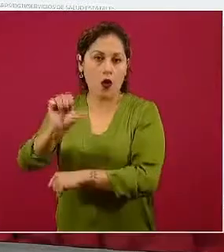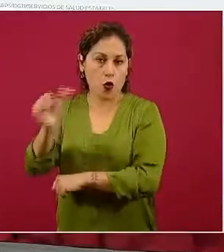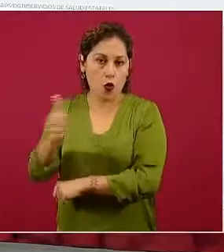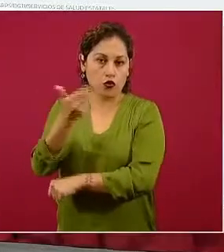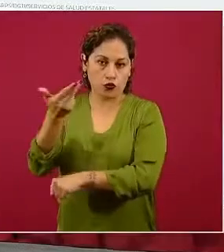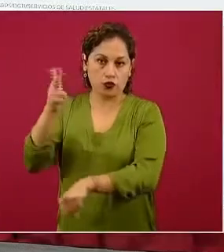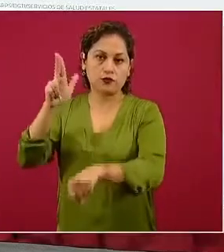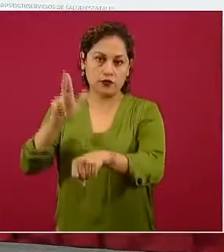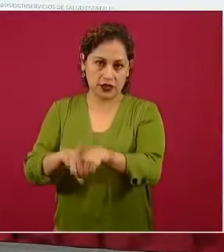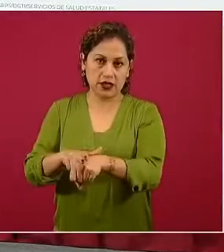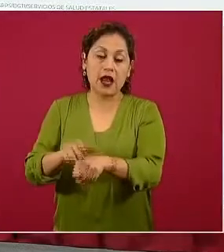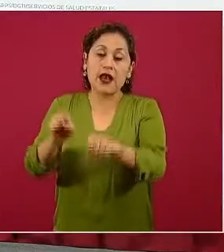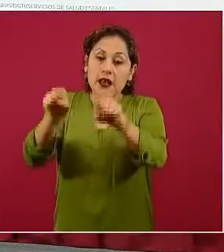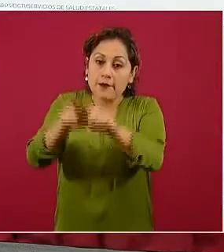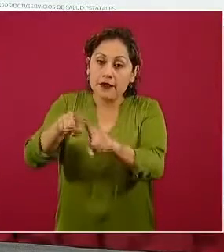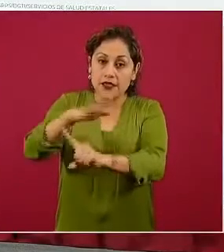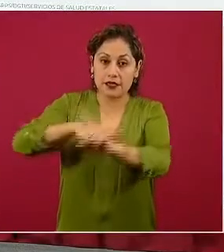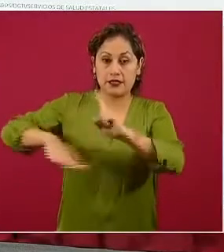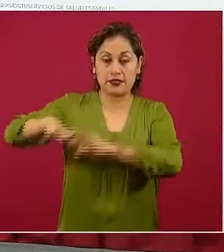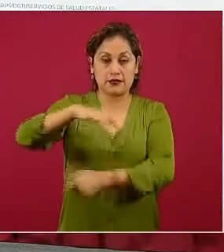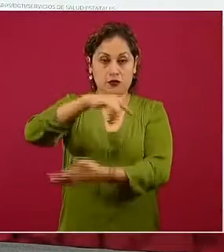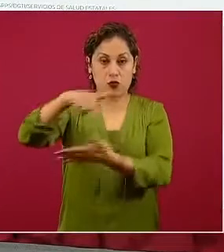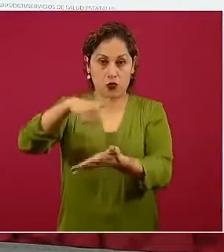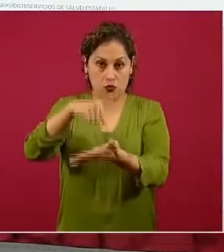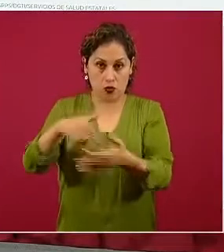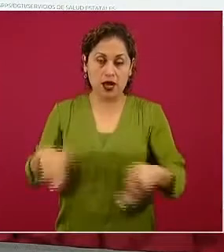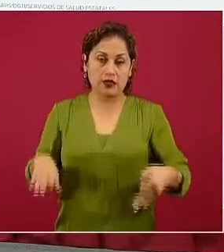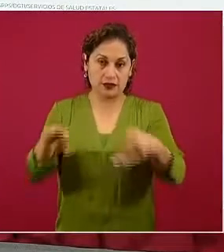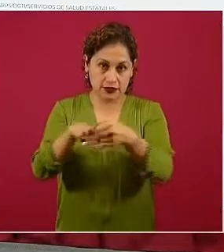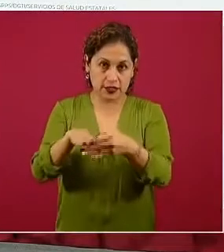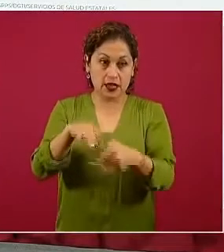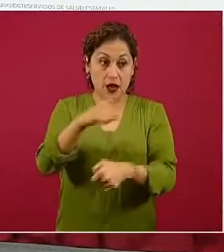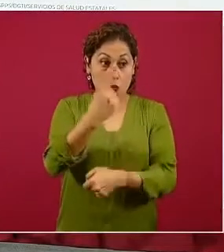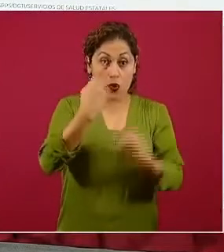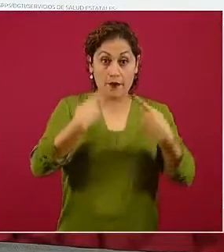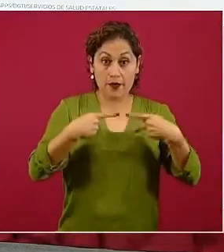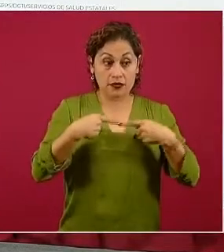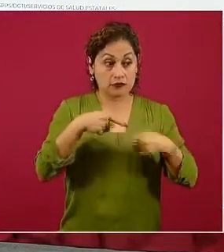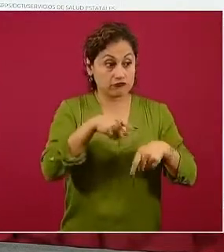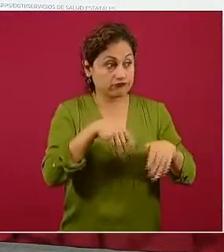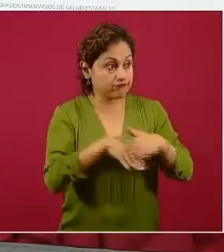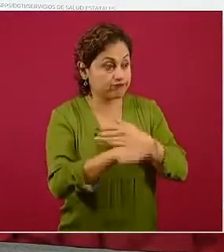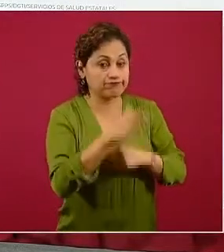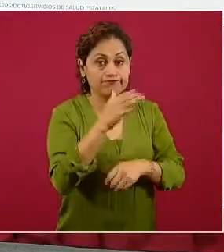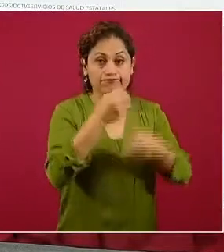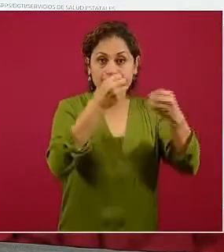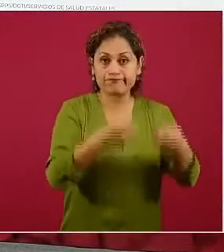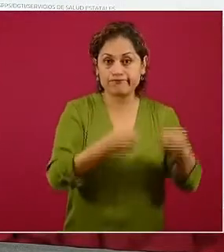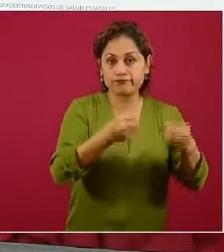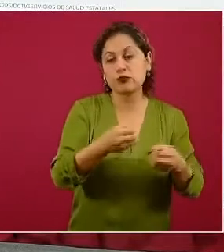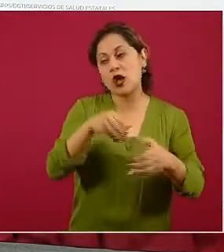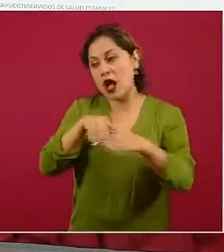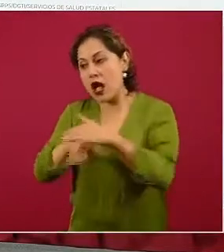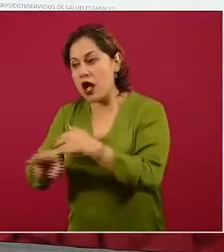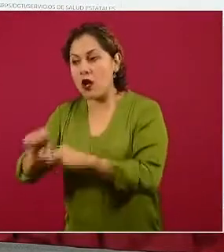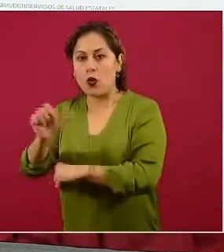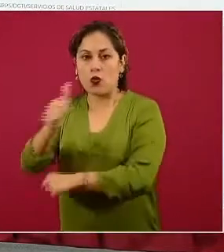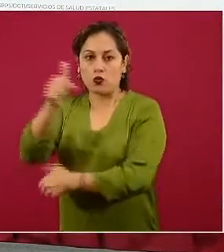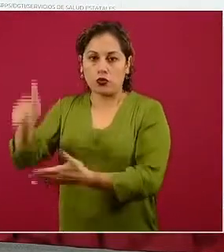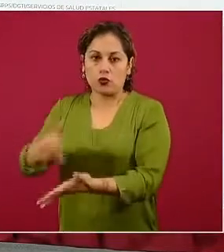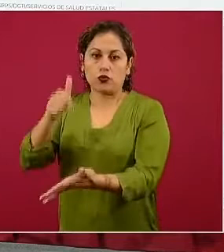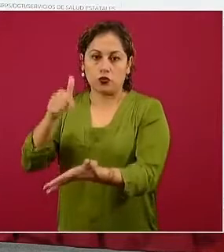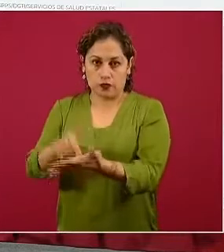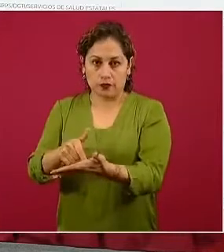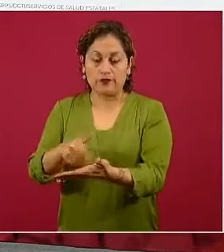encuentra la persona o el paciente que requiere de esas camas pueda ocuparla independientemente de su derecho a biencia. Y decíamos que el